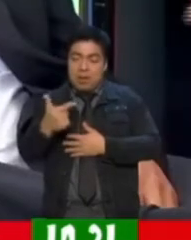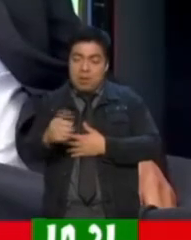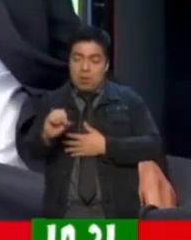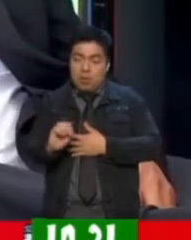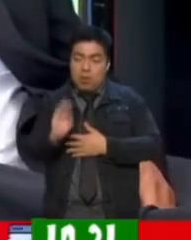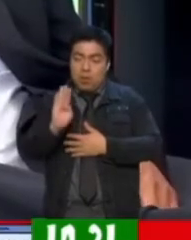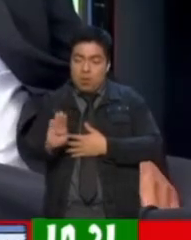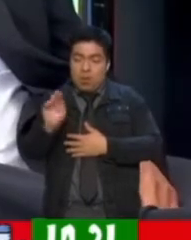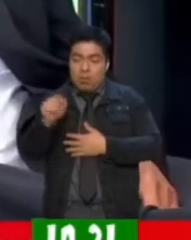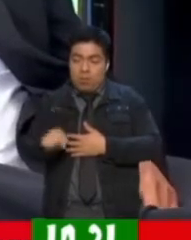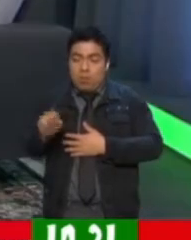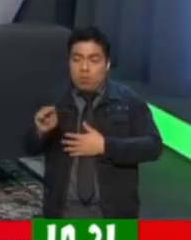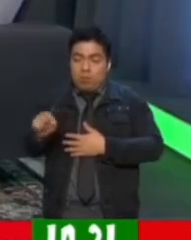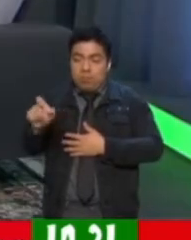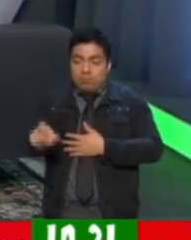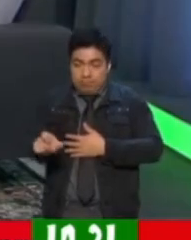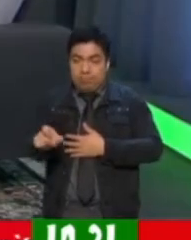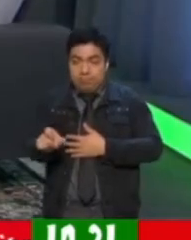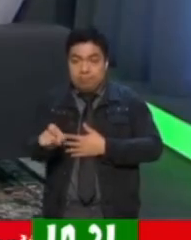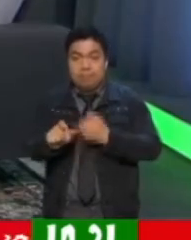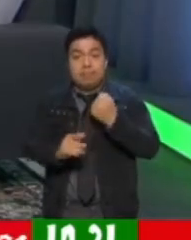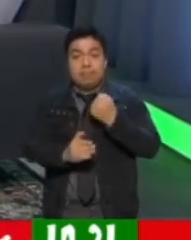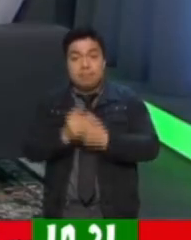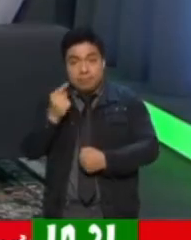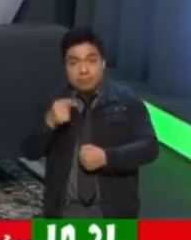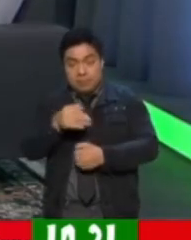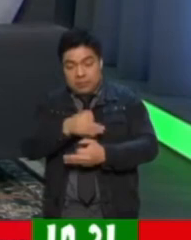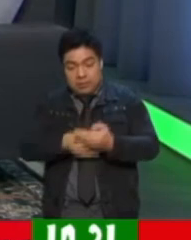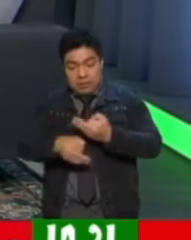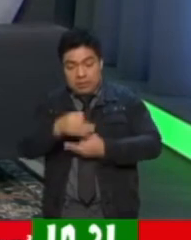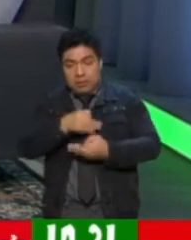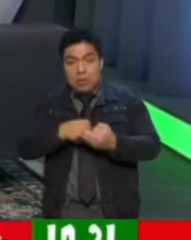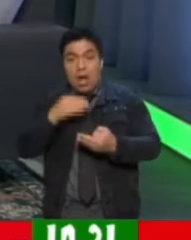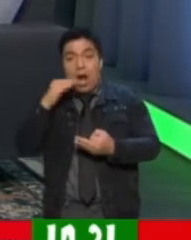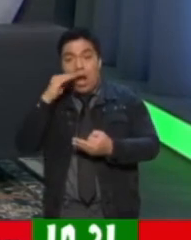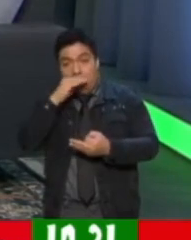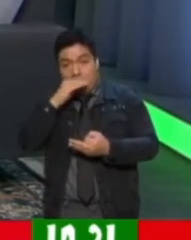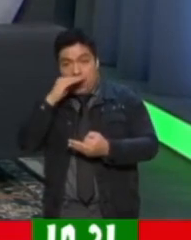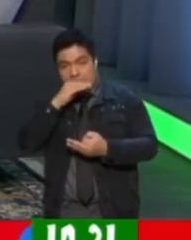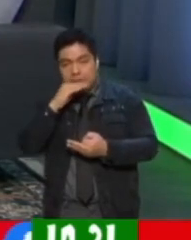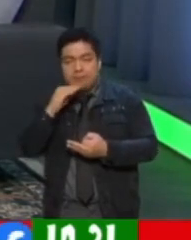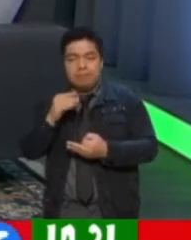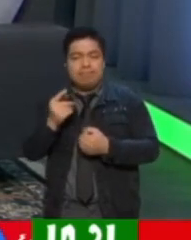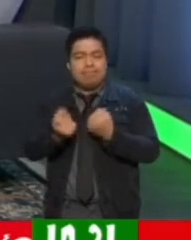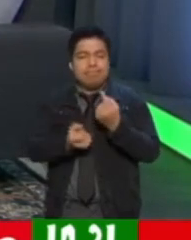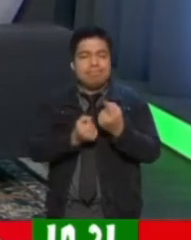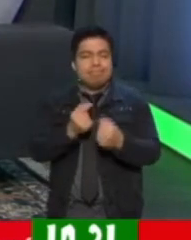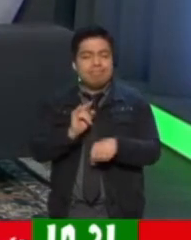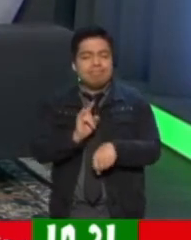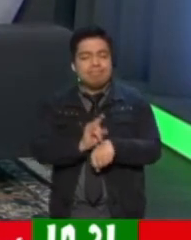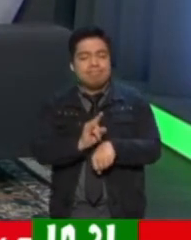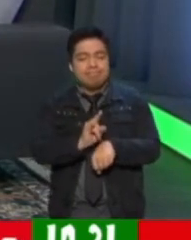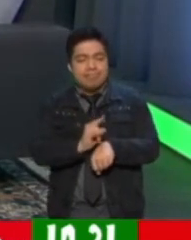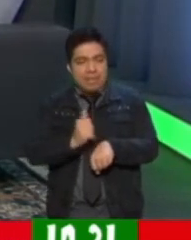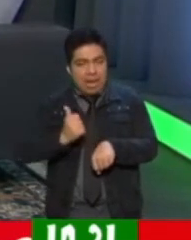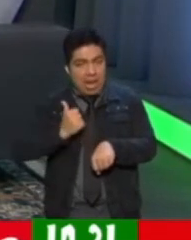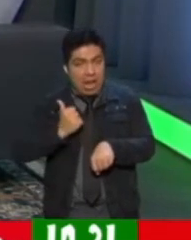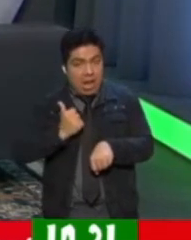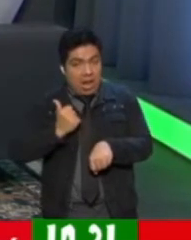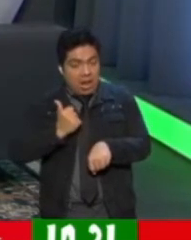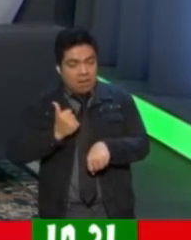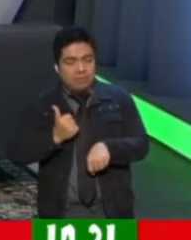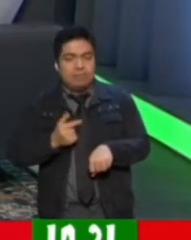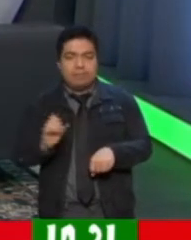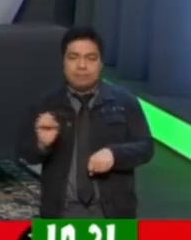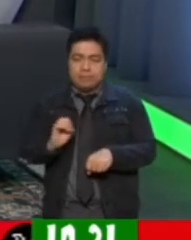prodecon.gov.mx. Ojo, porque sus servicios son gratuitos. Sí. Así es. Luego hay quien se anda haciendo pasar por gente que te va a ayudar,